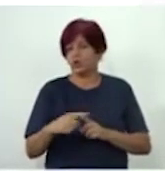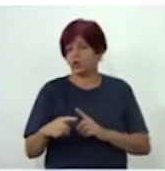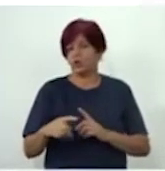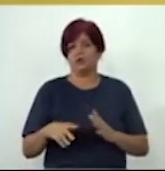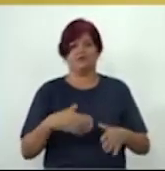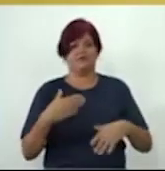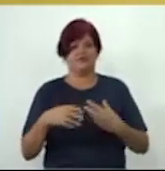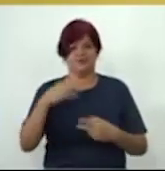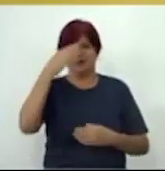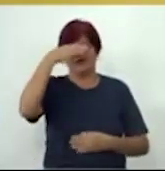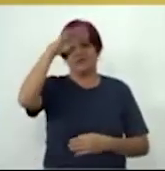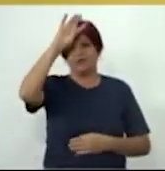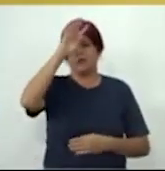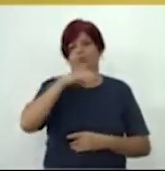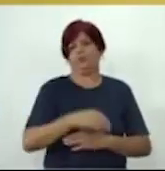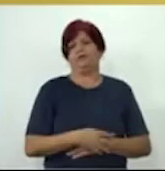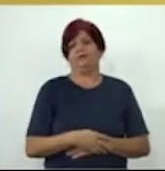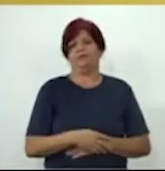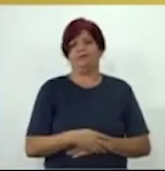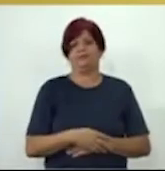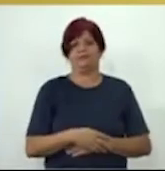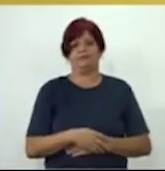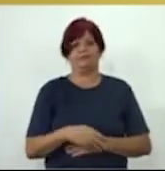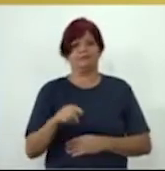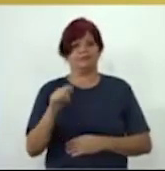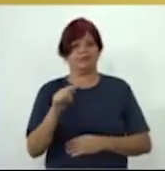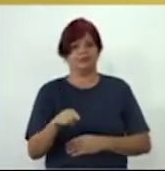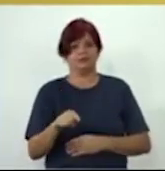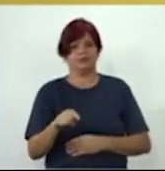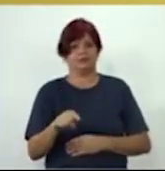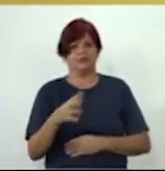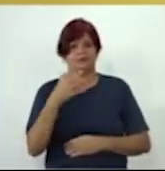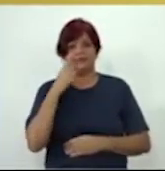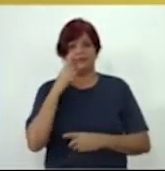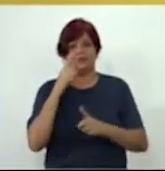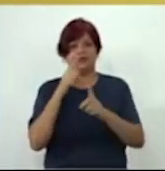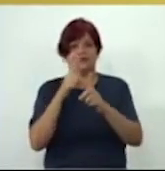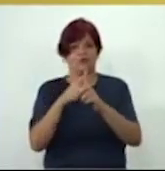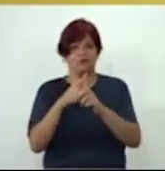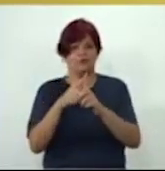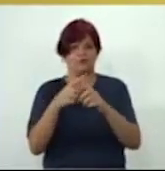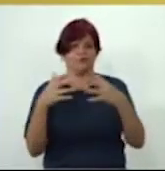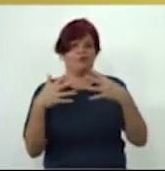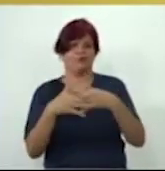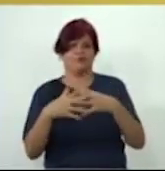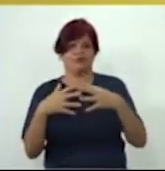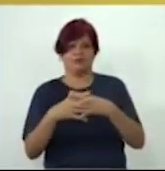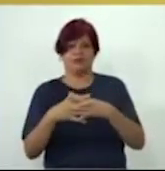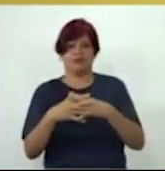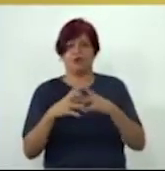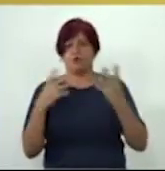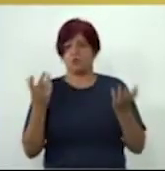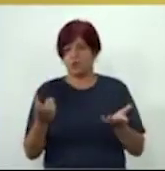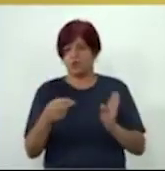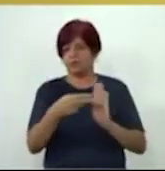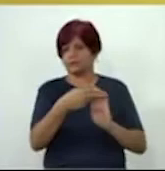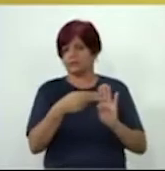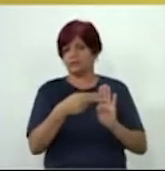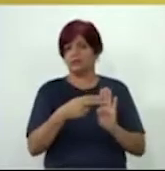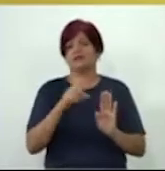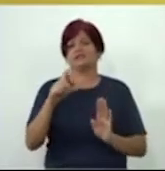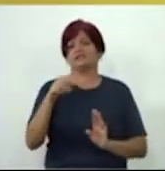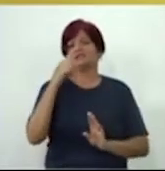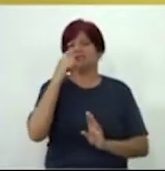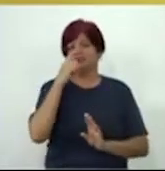cubano. O sea, hasta aquí estos objetivos que tienen relación con las ciencias naturales, y